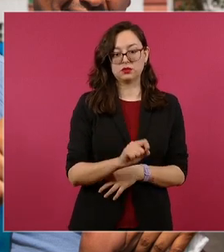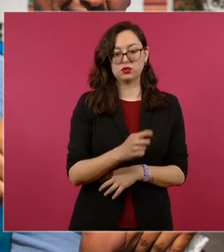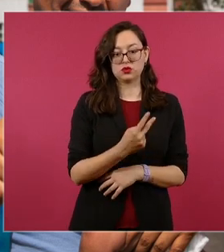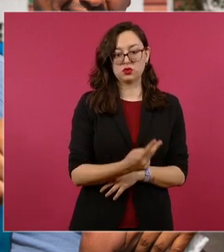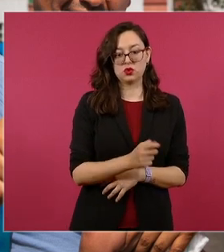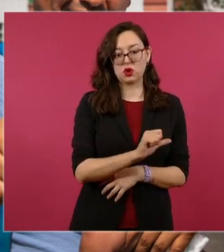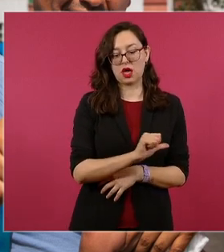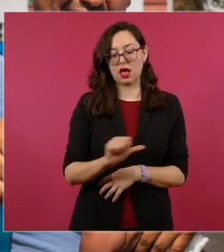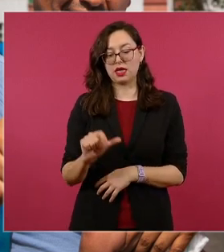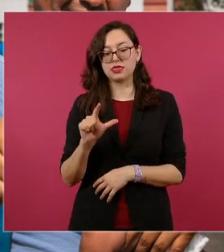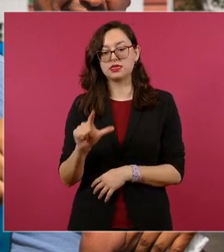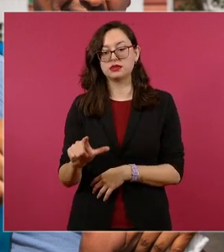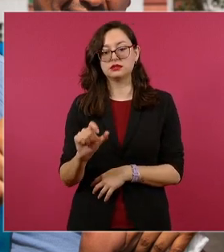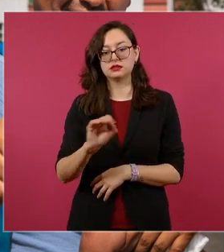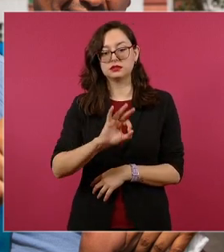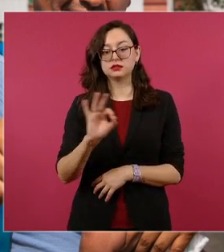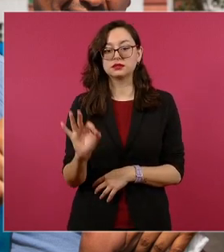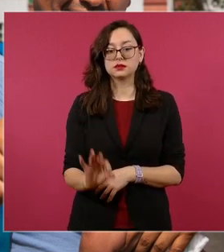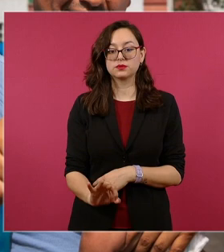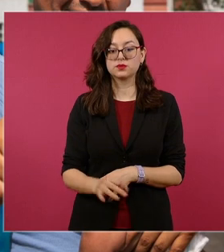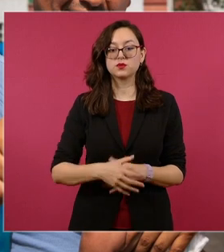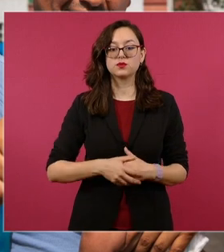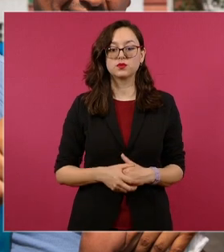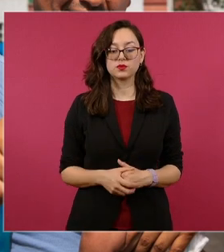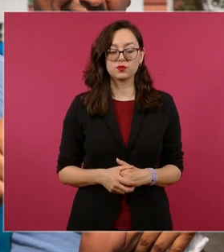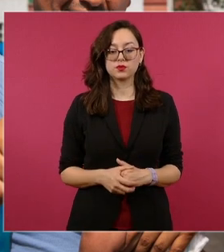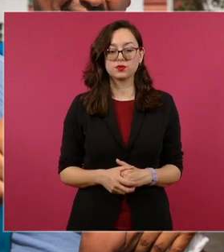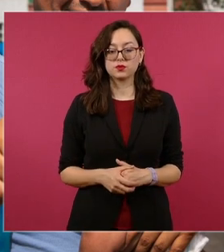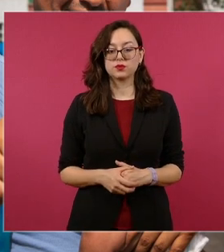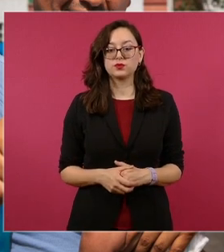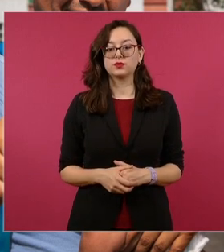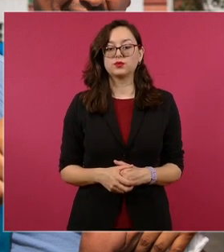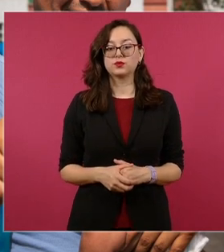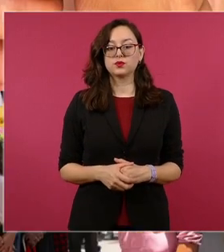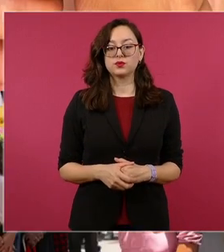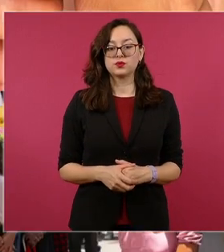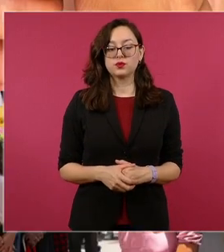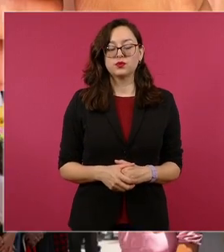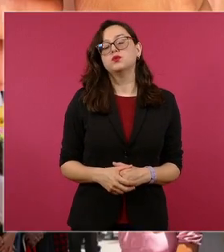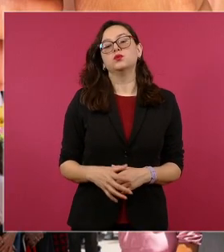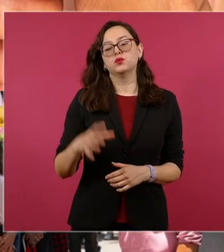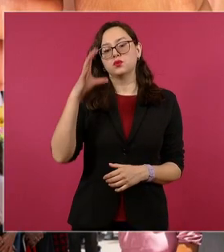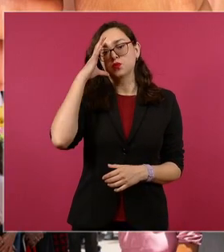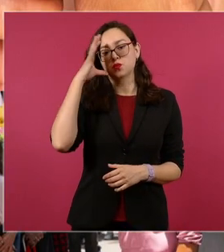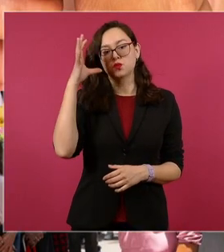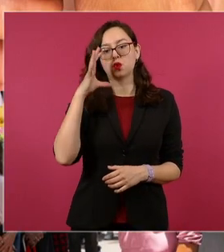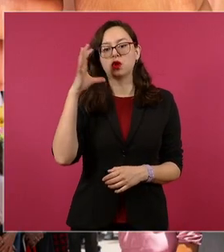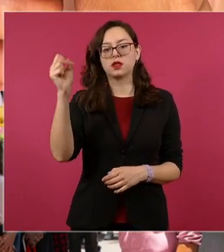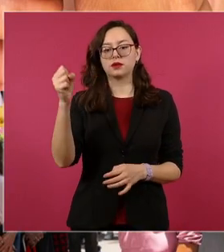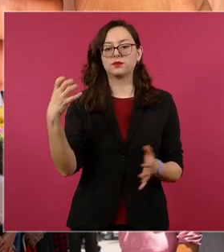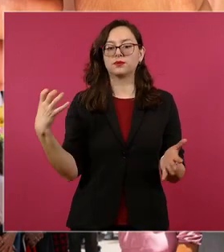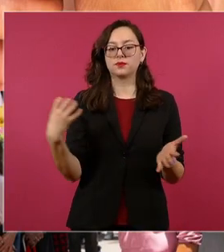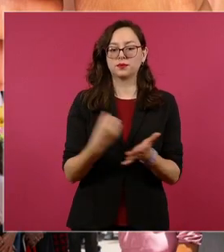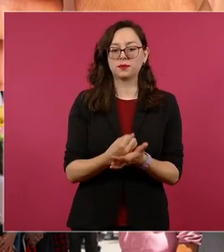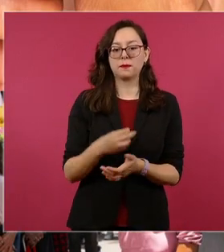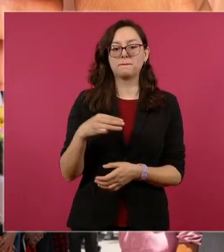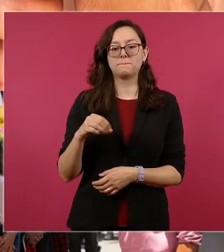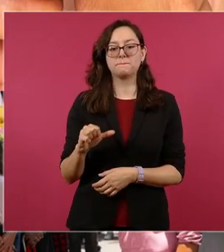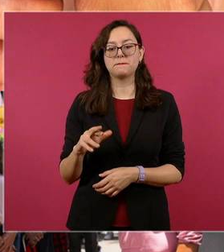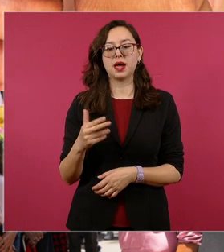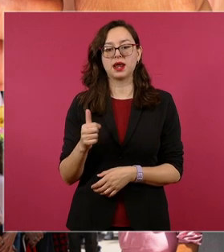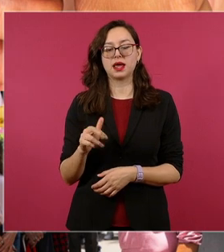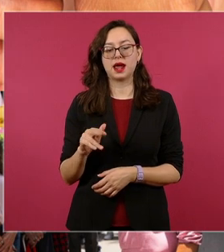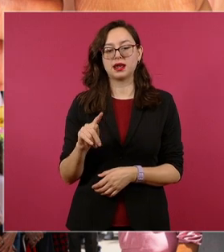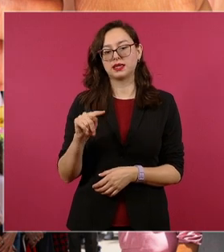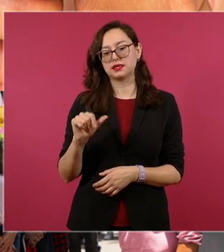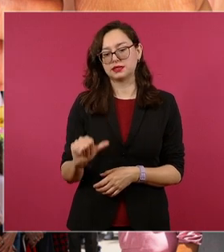coalición PAN-PRI-PRD. En el estado de Morelos, el triunfo para Margarita González por